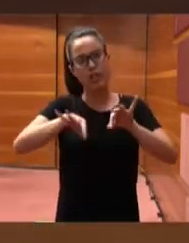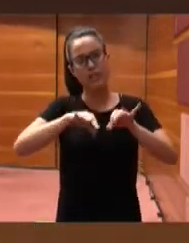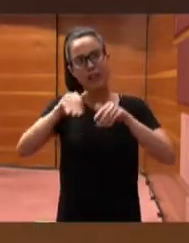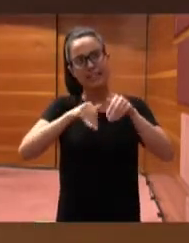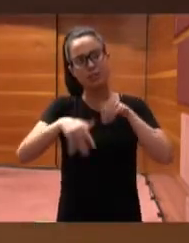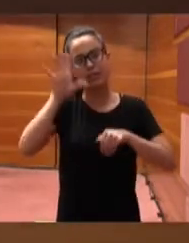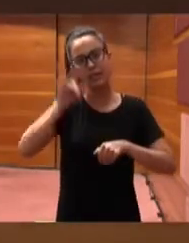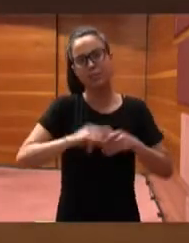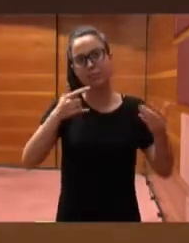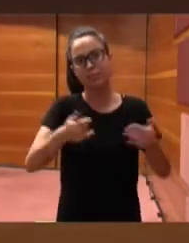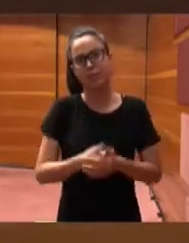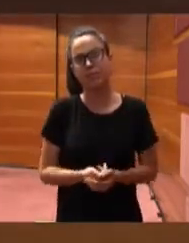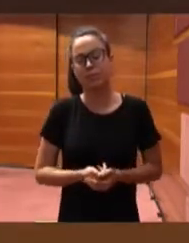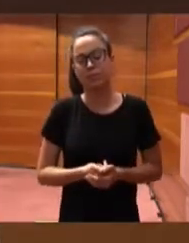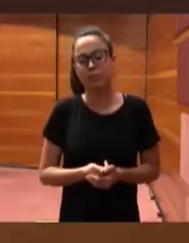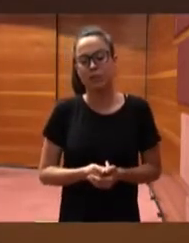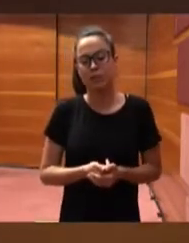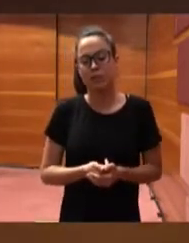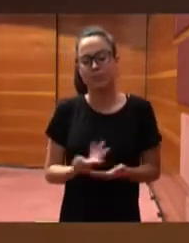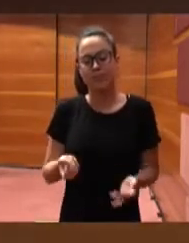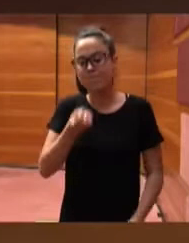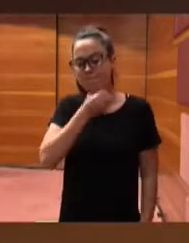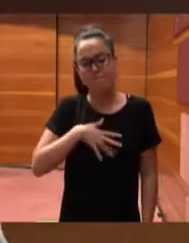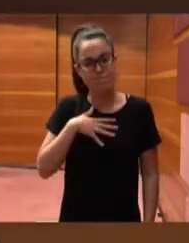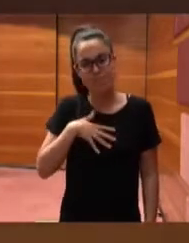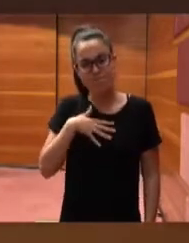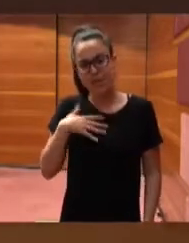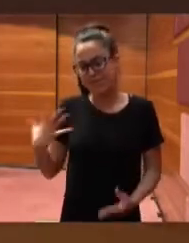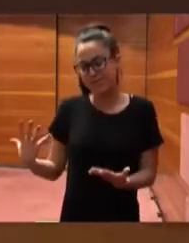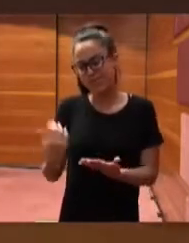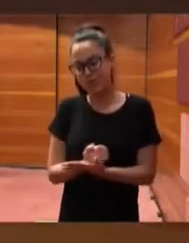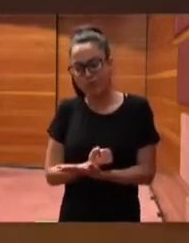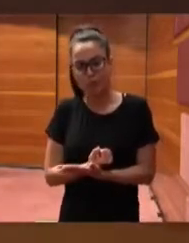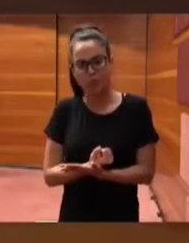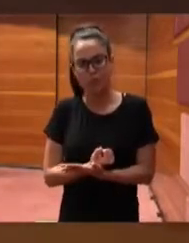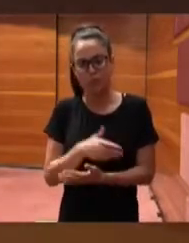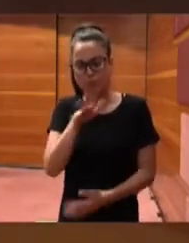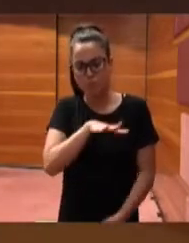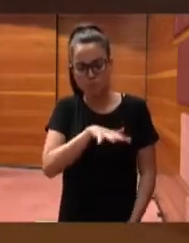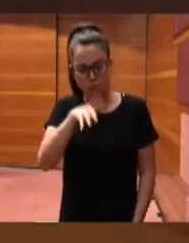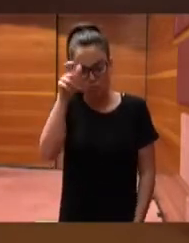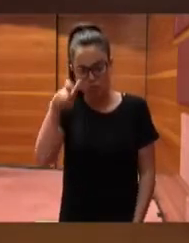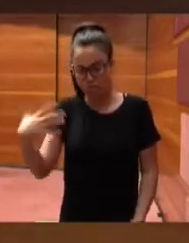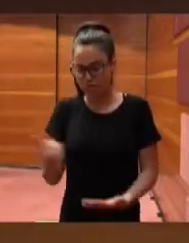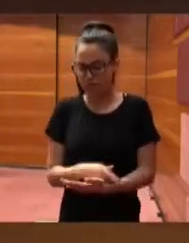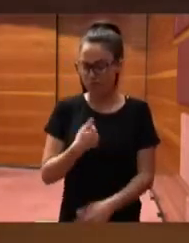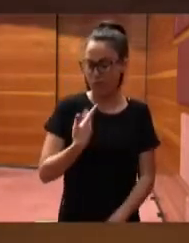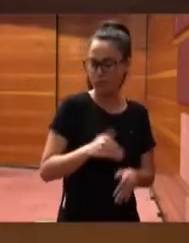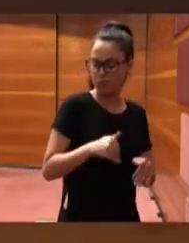quede claro del minuto uno que va a ser por el bien común y que la forma de llevarlos va a ser diferente de tengo muchos votos y voto para mi